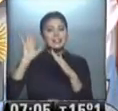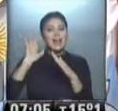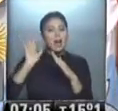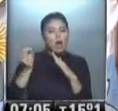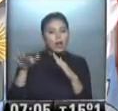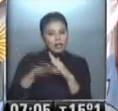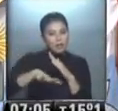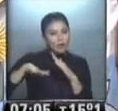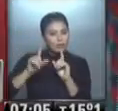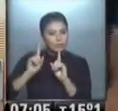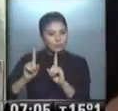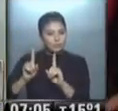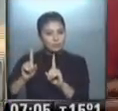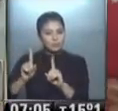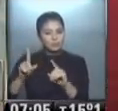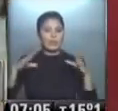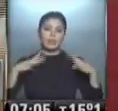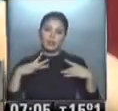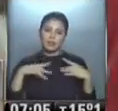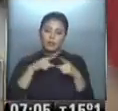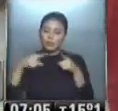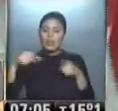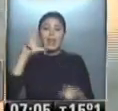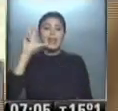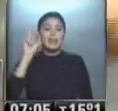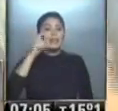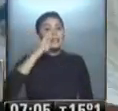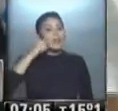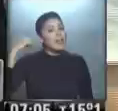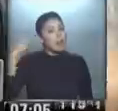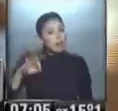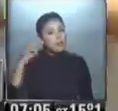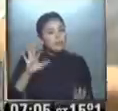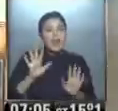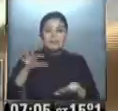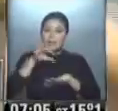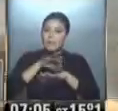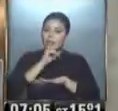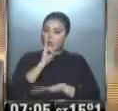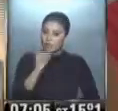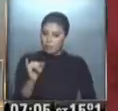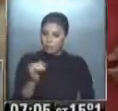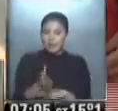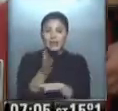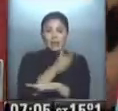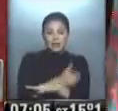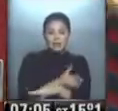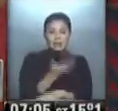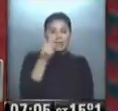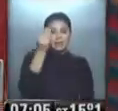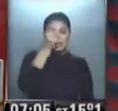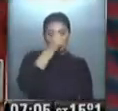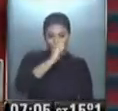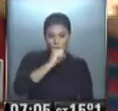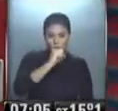realizando un estricto reposo por 30 días recomendación de los médicos tras recibir el alta este fin de